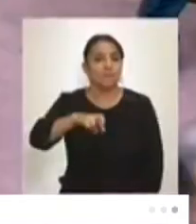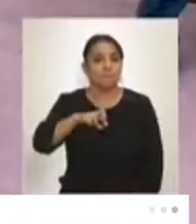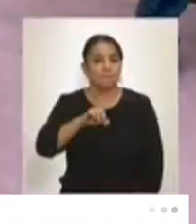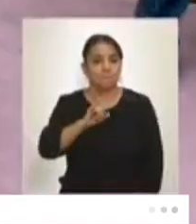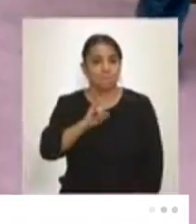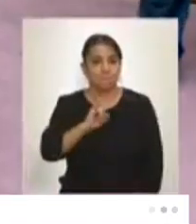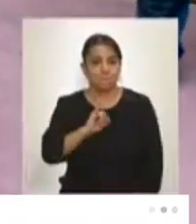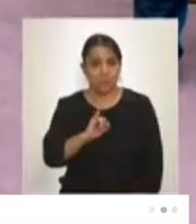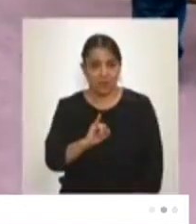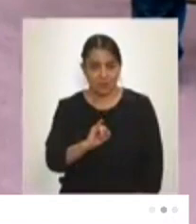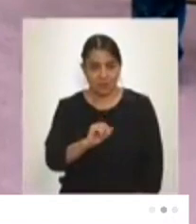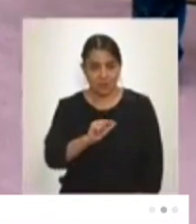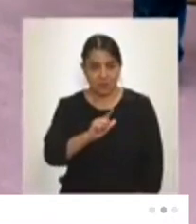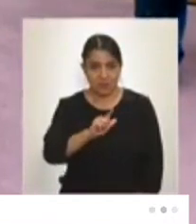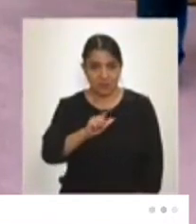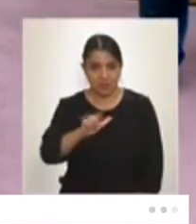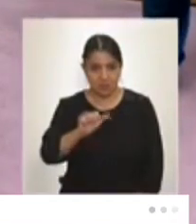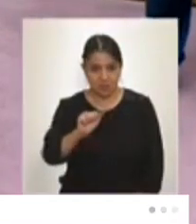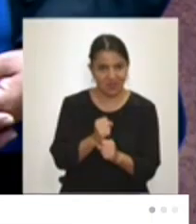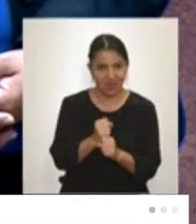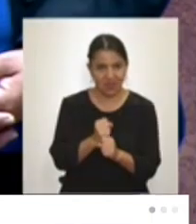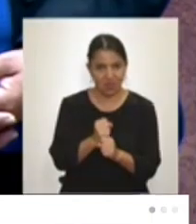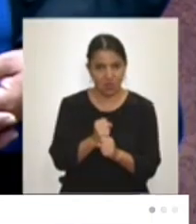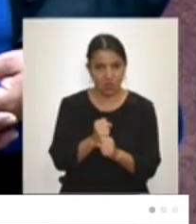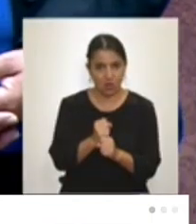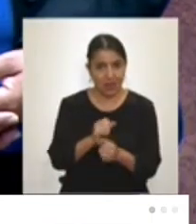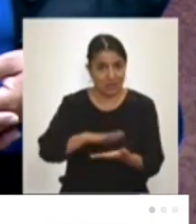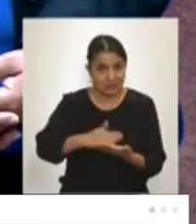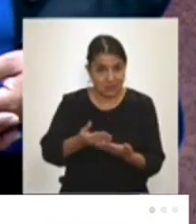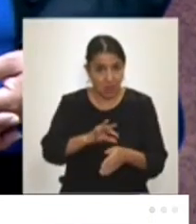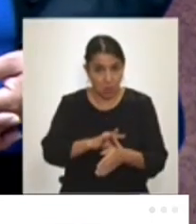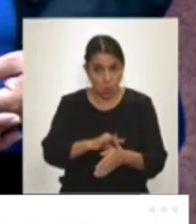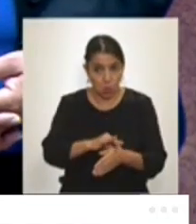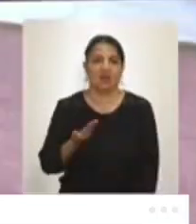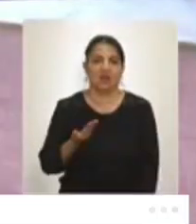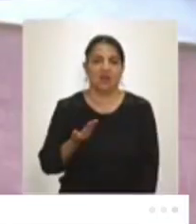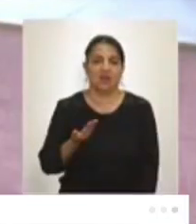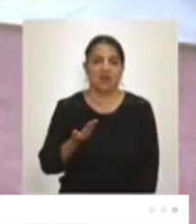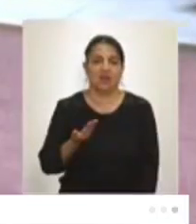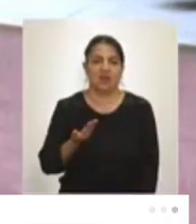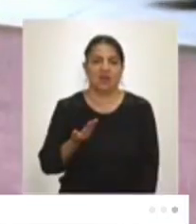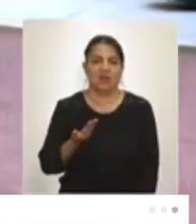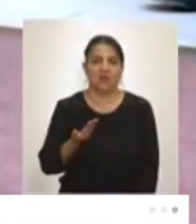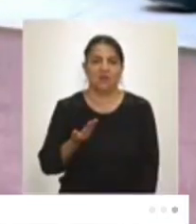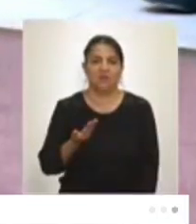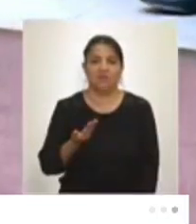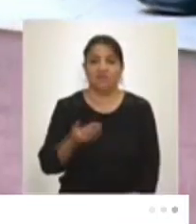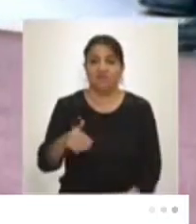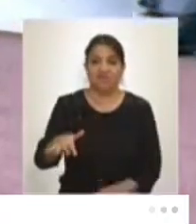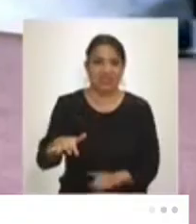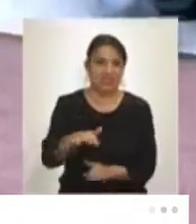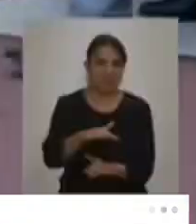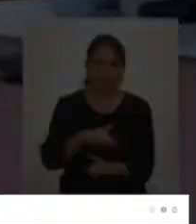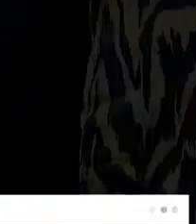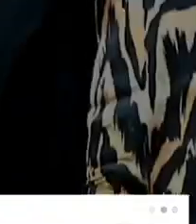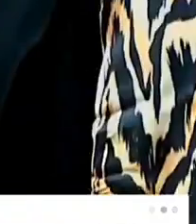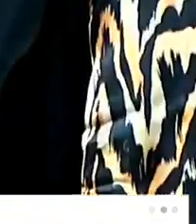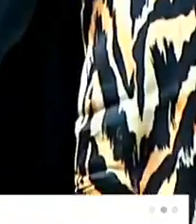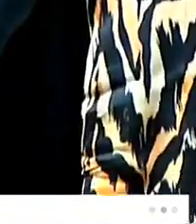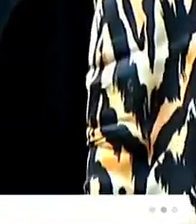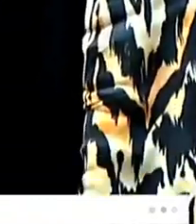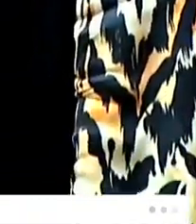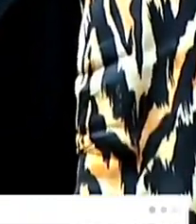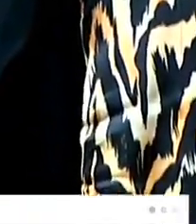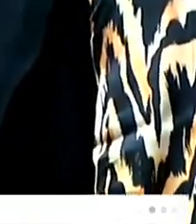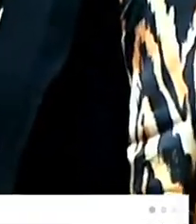persona trabajadora del área de la salud profesional, psicóloga, no entiende lo que está haciendo hoy.